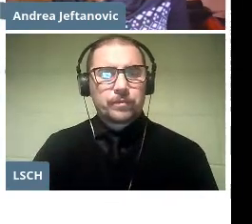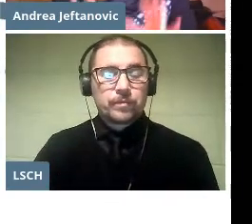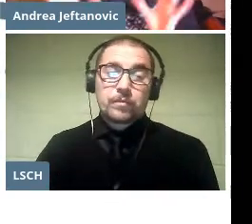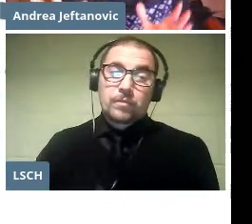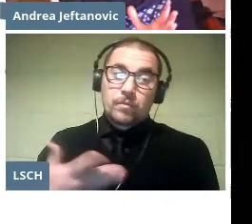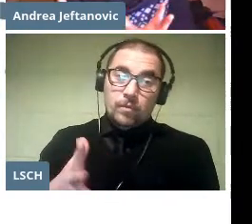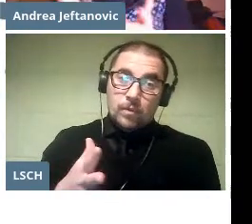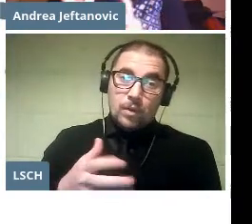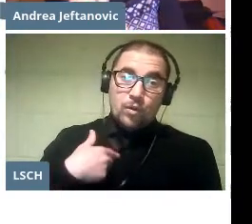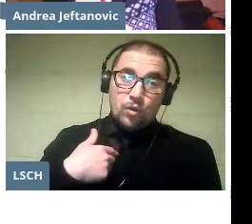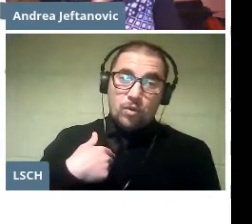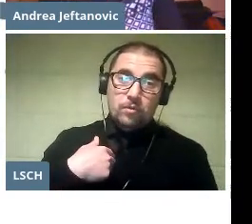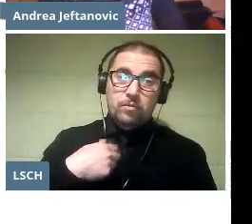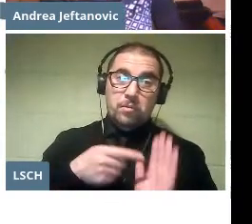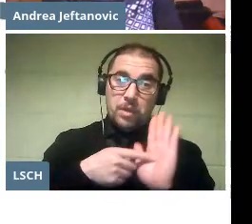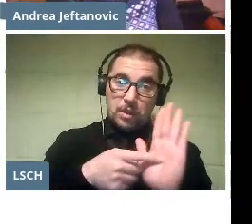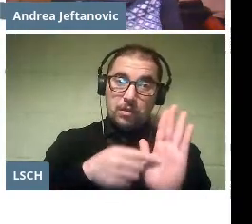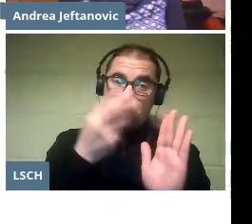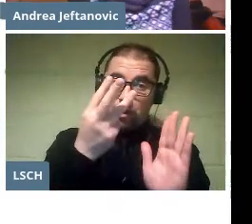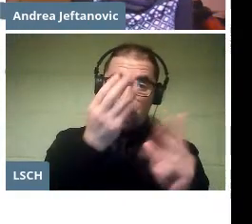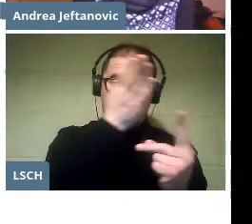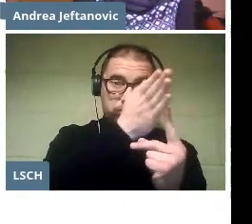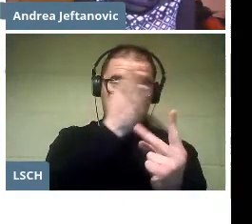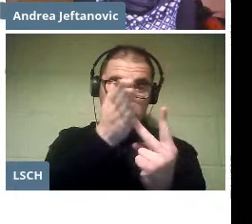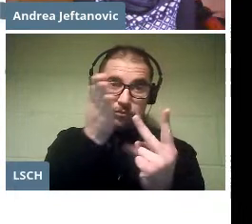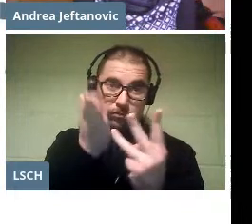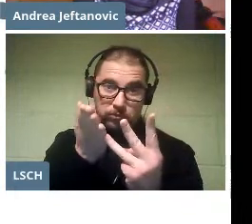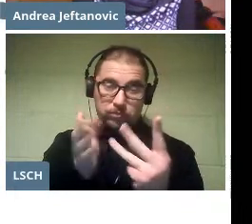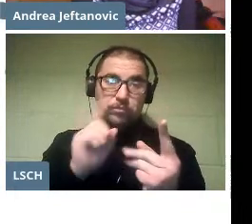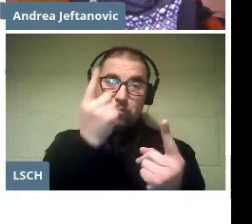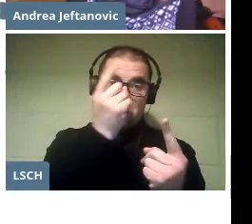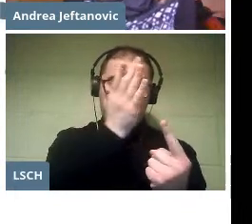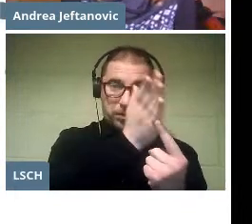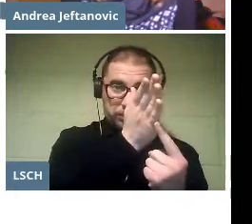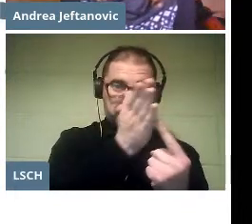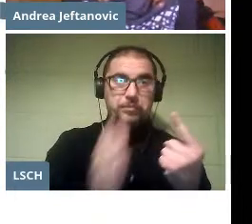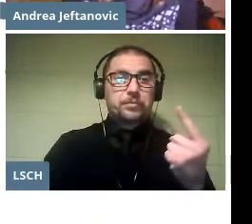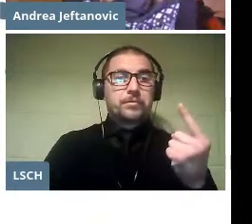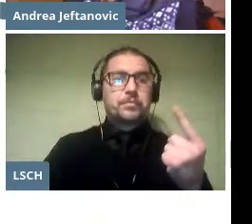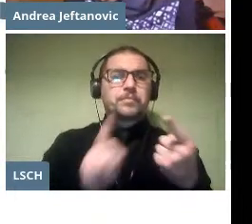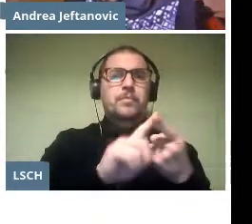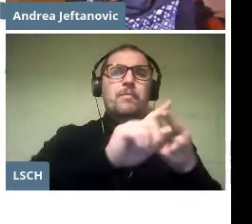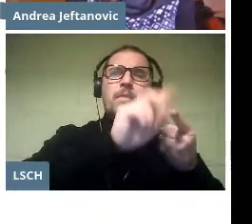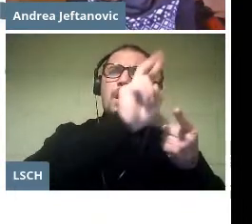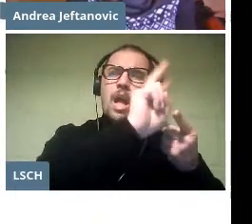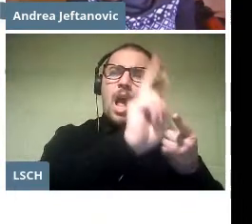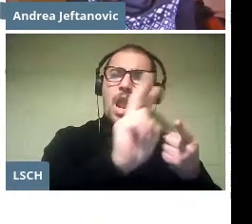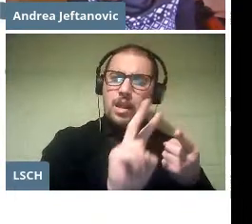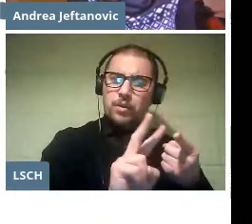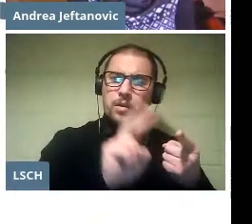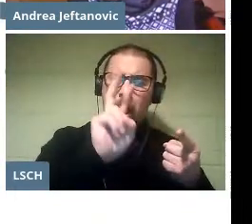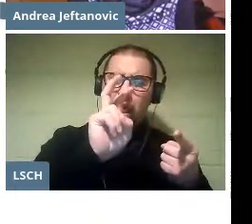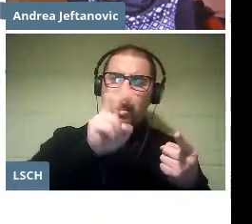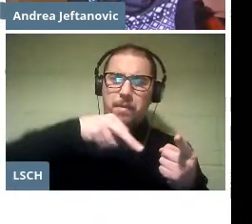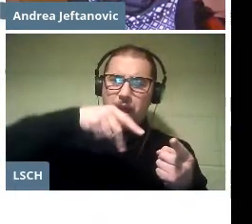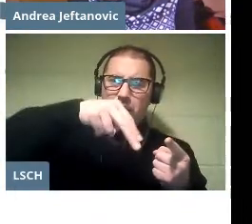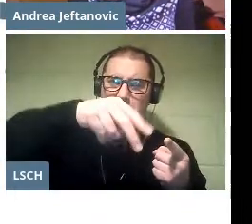Dividiré mi intervención en tres partes. Primero, lecturas sobre el caminar.